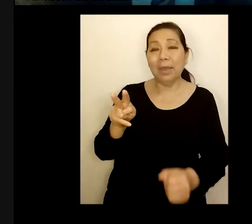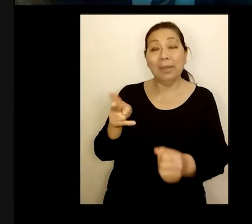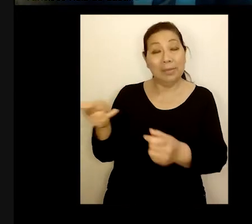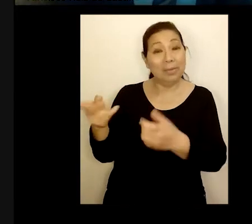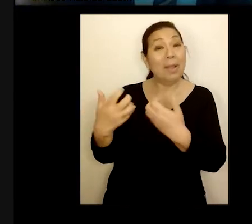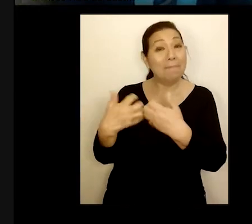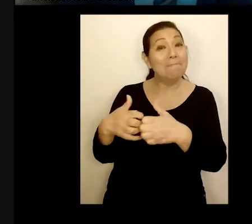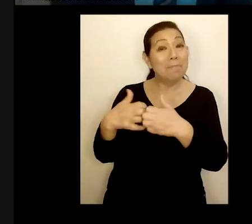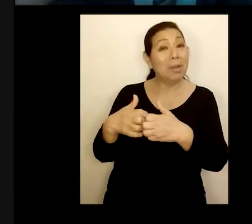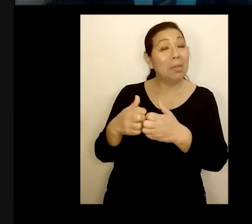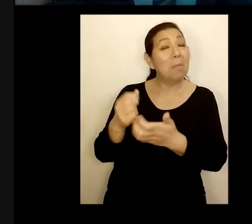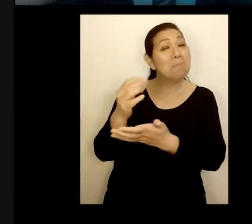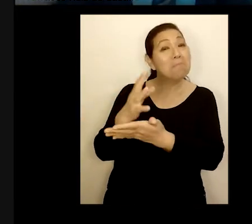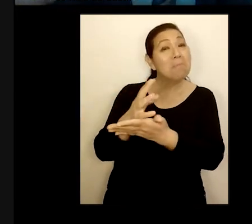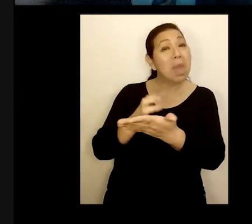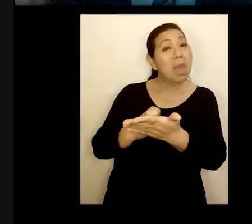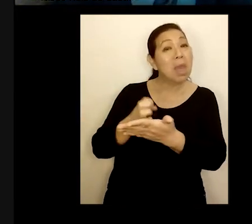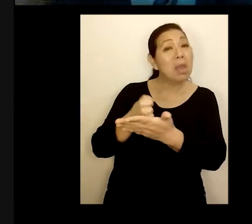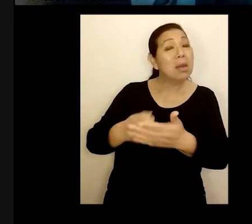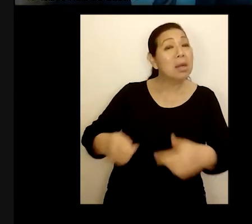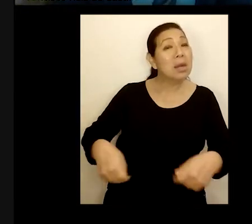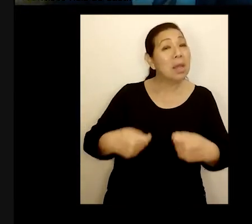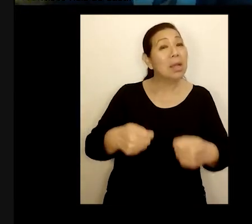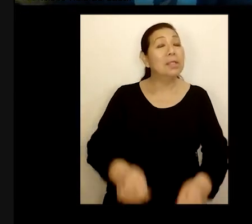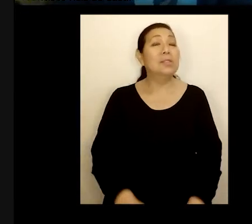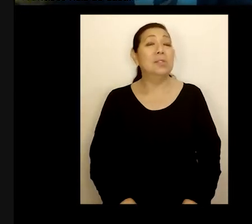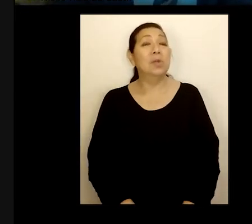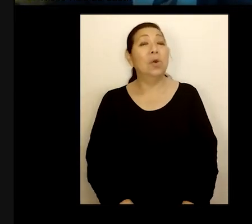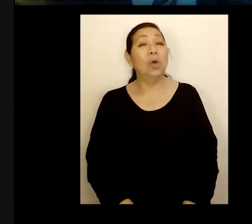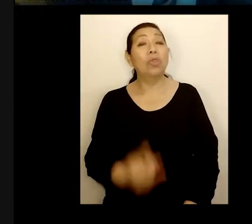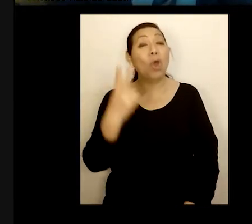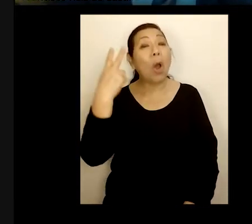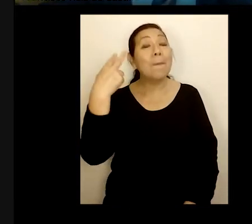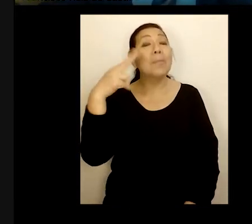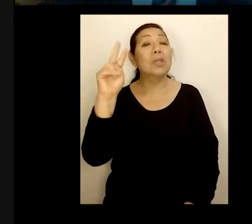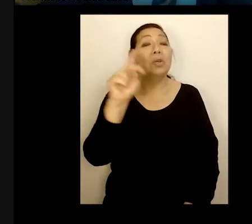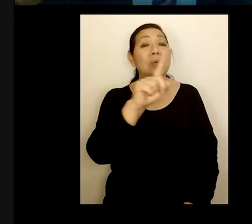esta empresa ha deducido por gasto